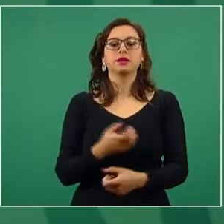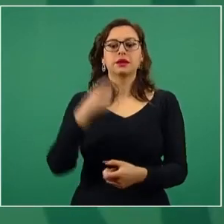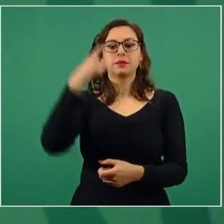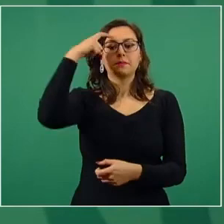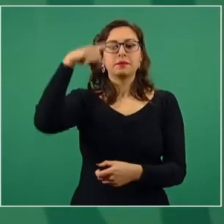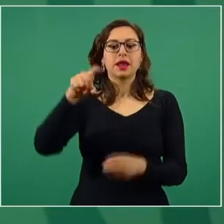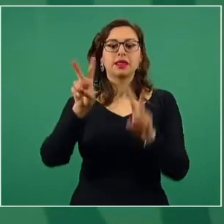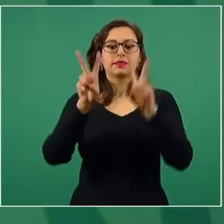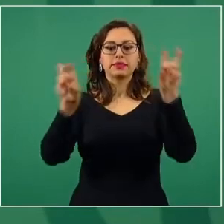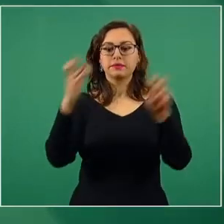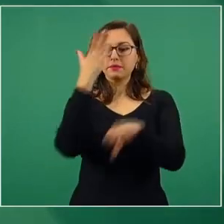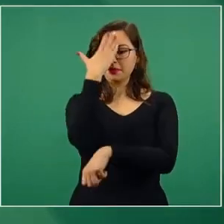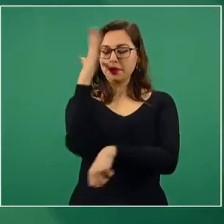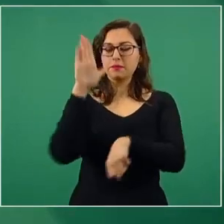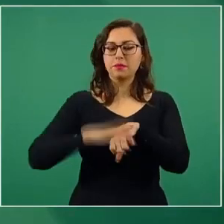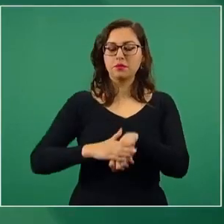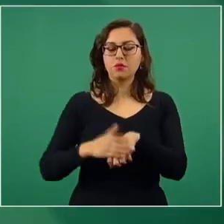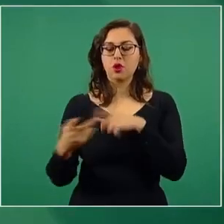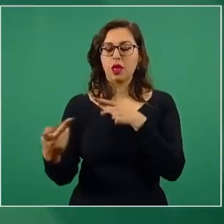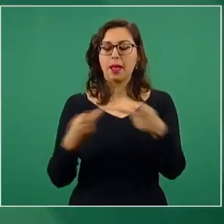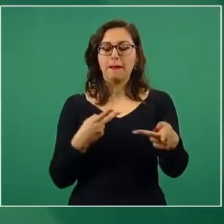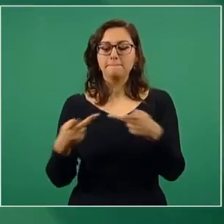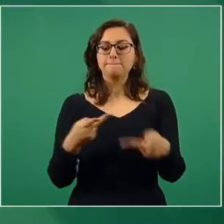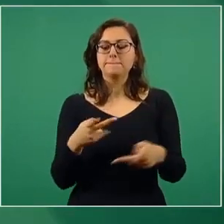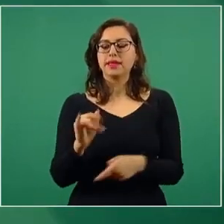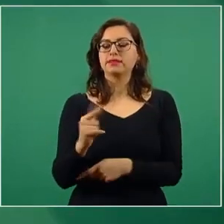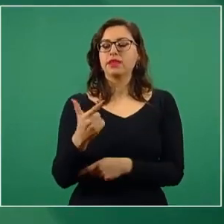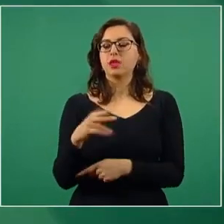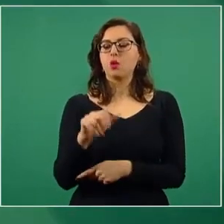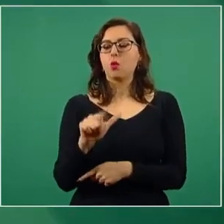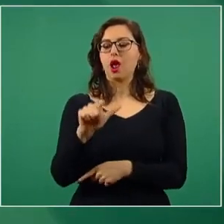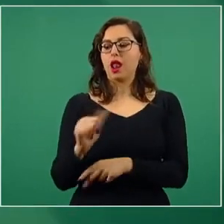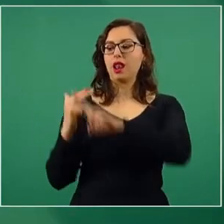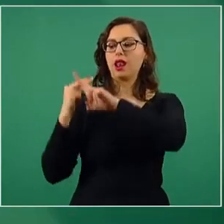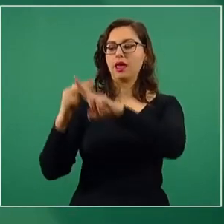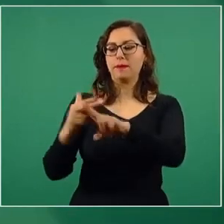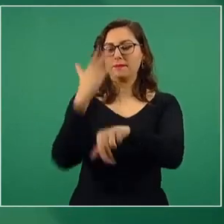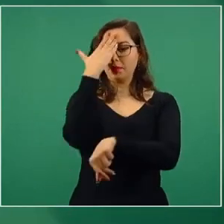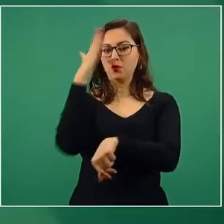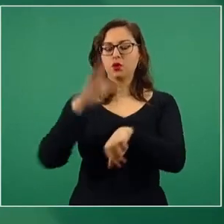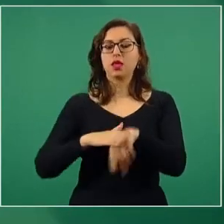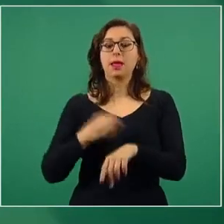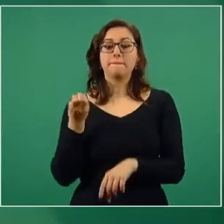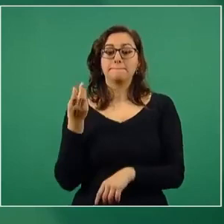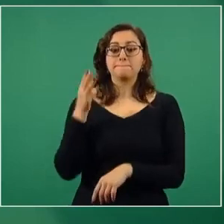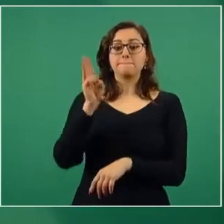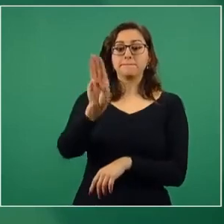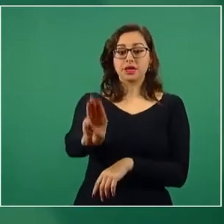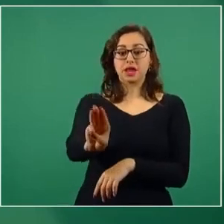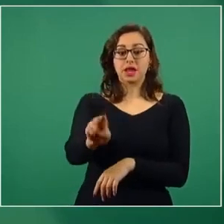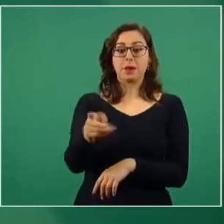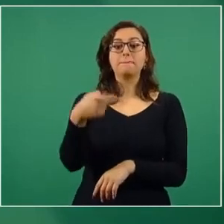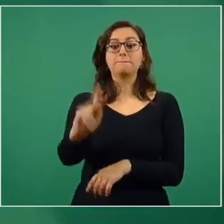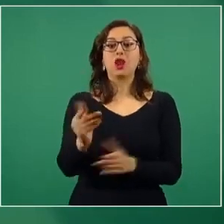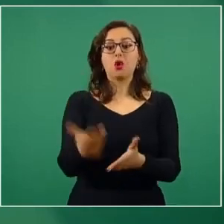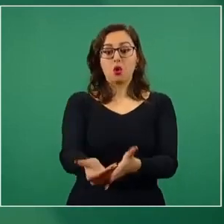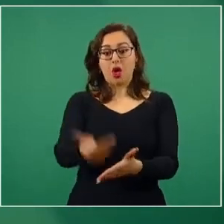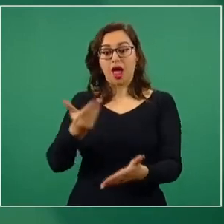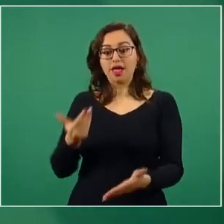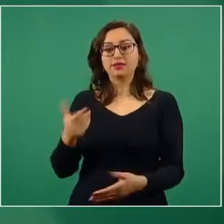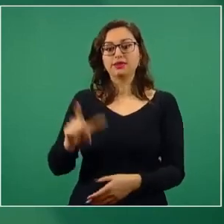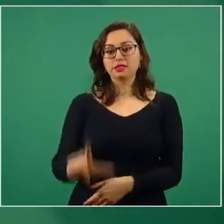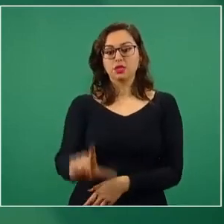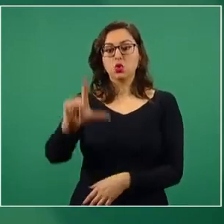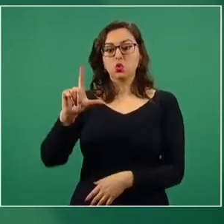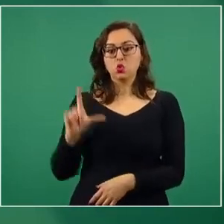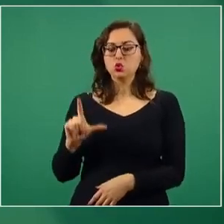Iguala, que va a ser el miércoles de la semana próxima. Pero él viene desde el lunes